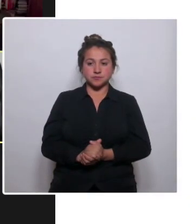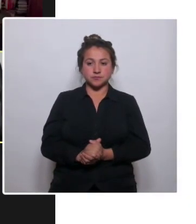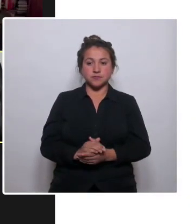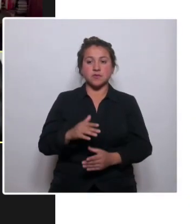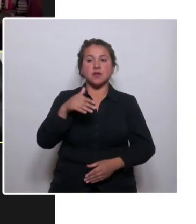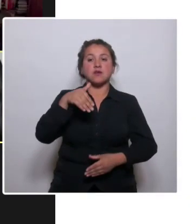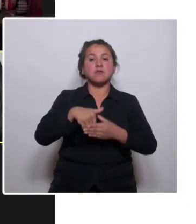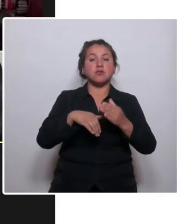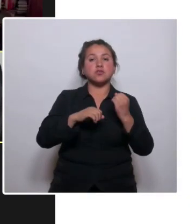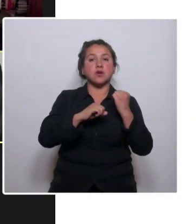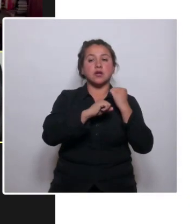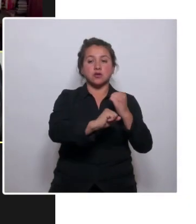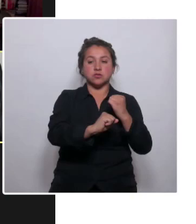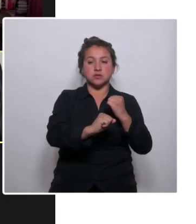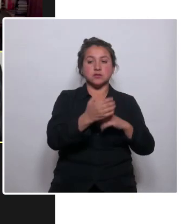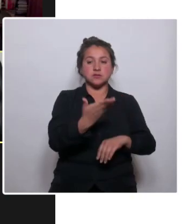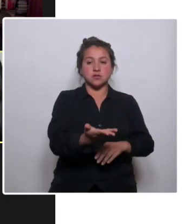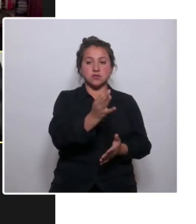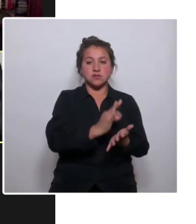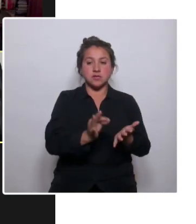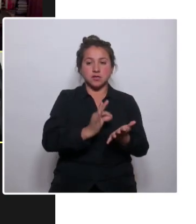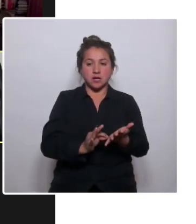Voto en contra, señor secretario.